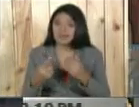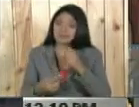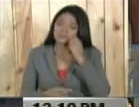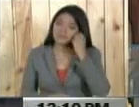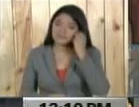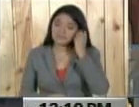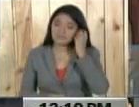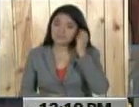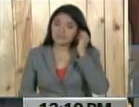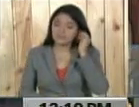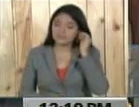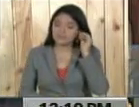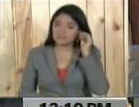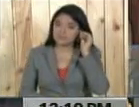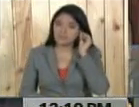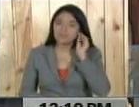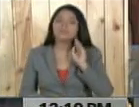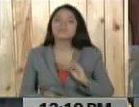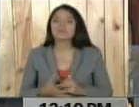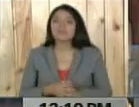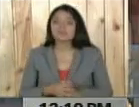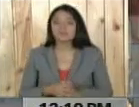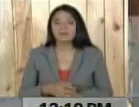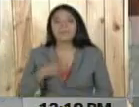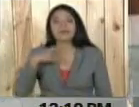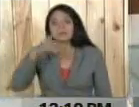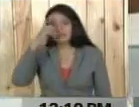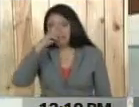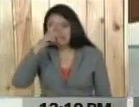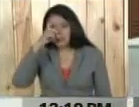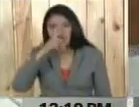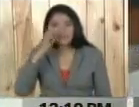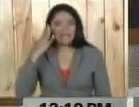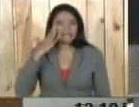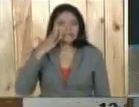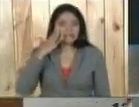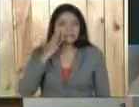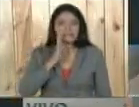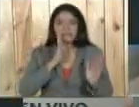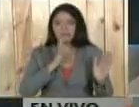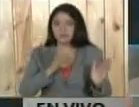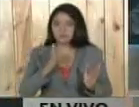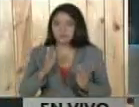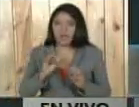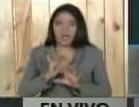con la mayor sabiduría y el criterio más amplio posible,